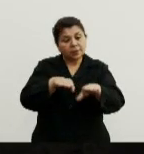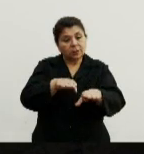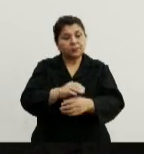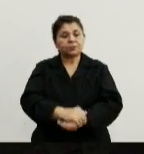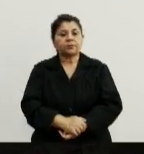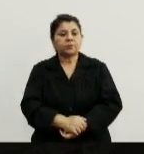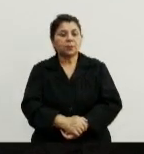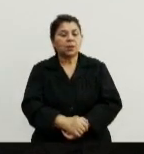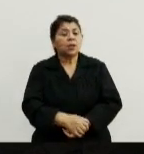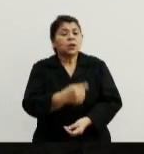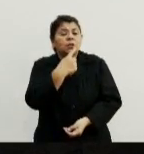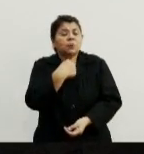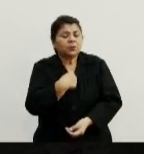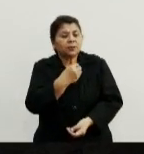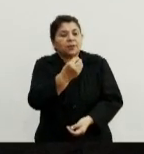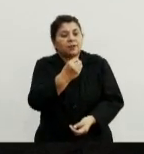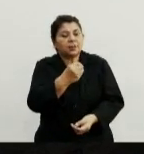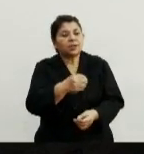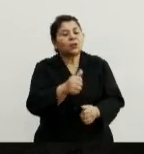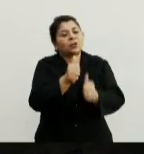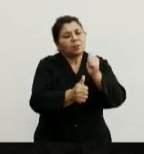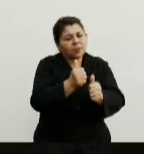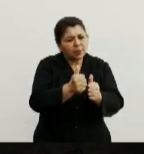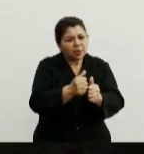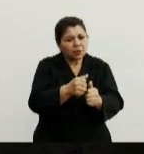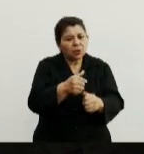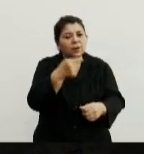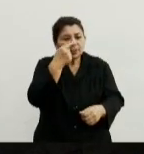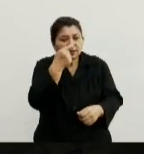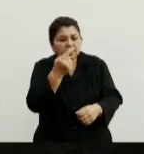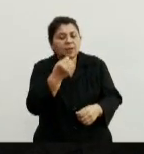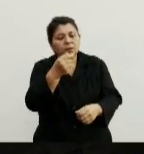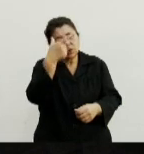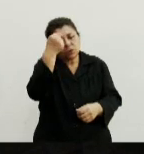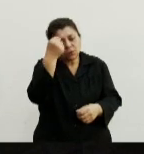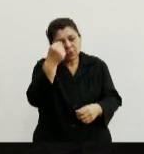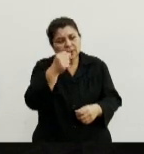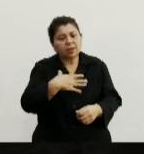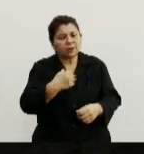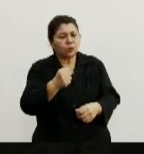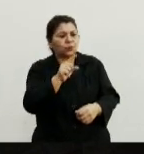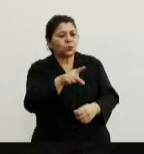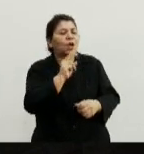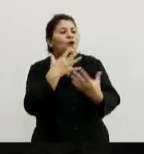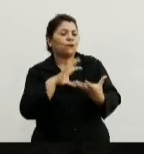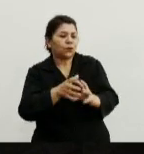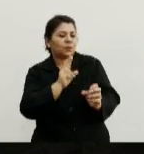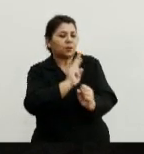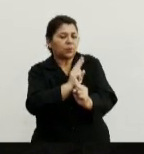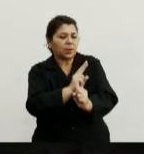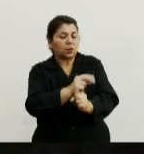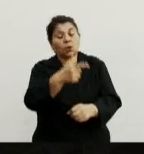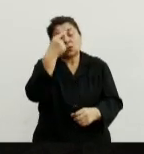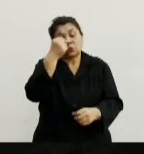preguntan si los empresarios del transporte se muestran interesados en la seguridad sanitaria de los choferes los choferes reclaman más protección en las